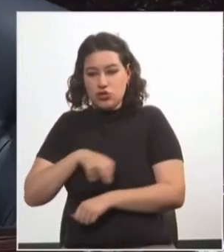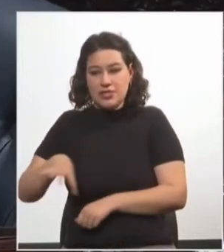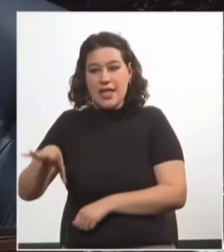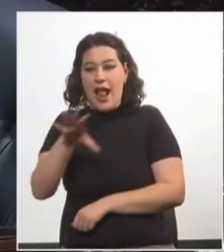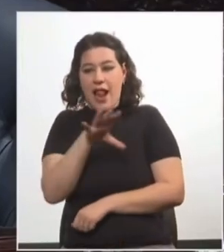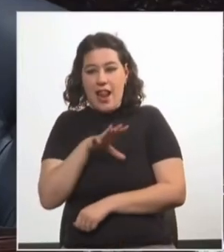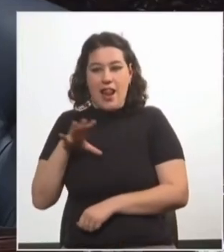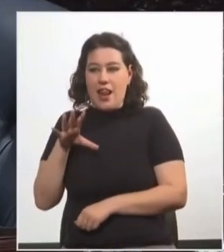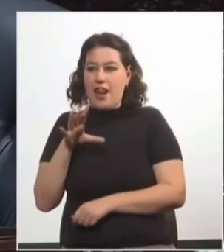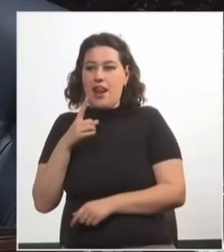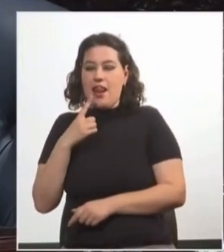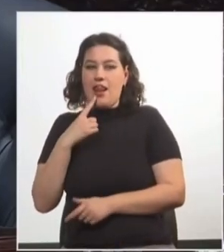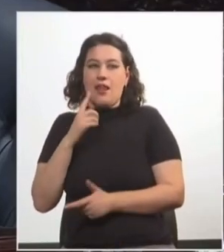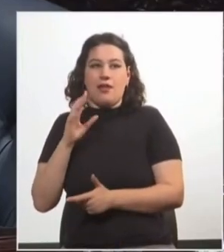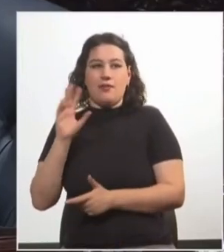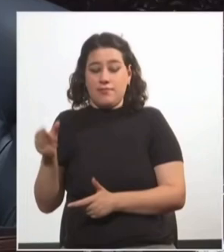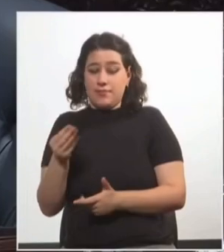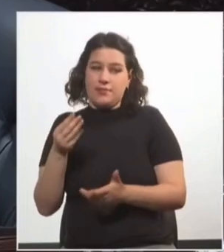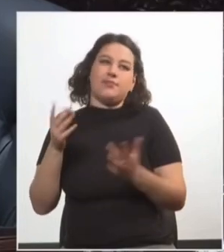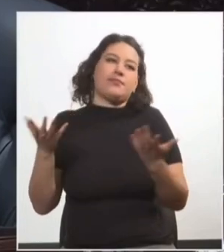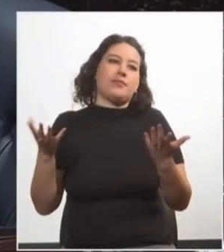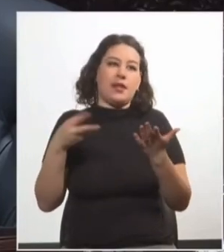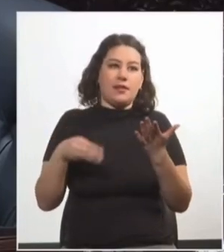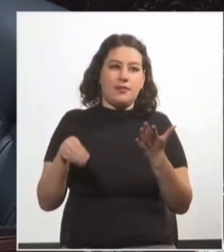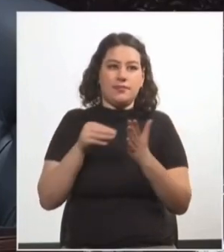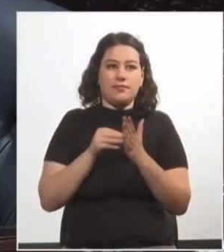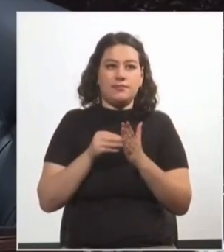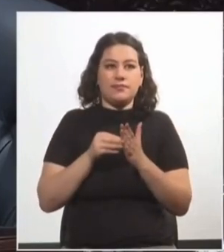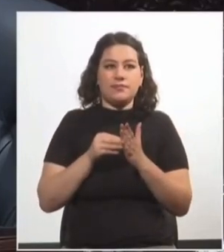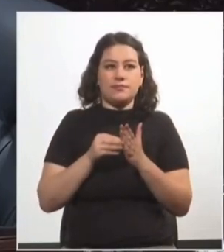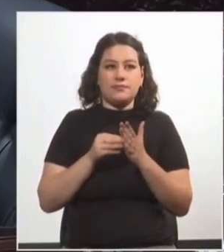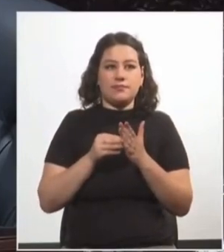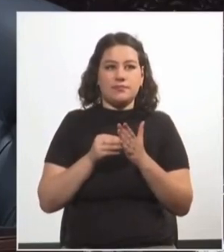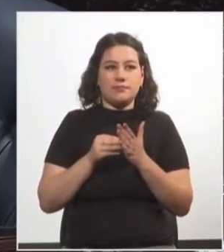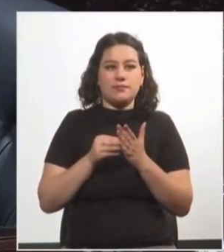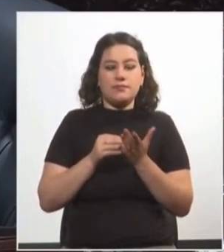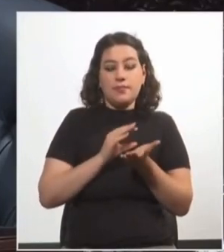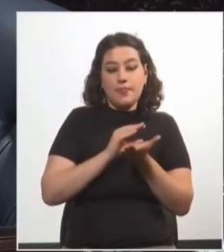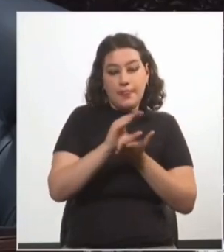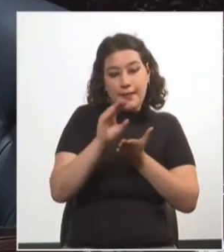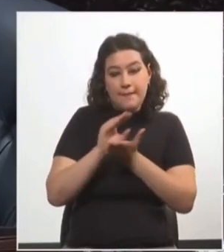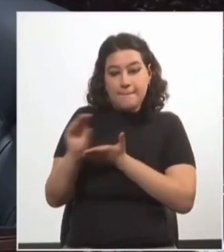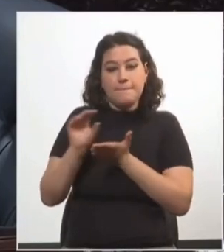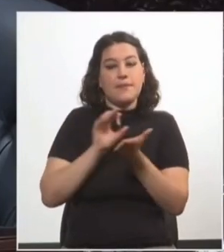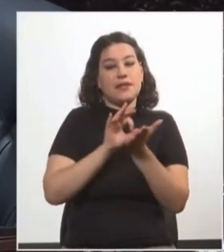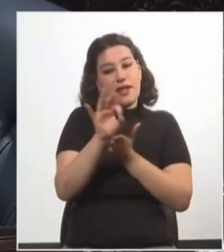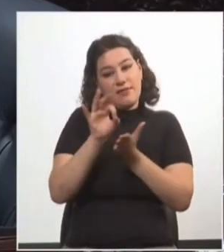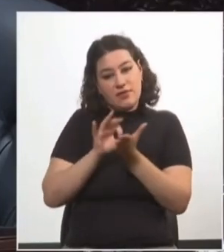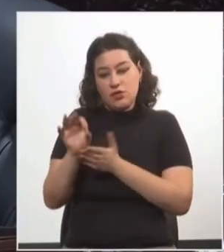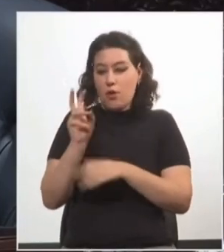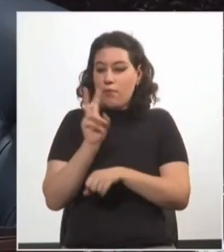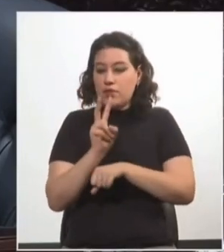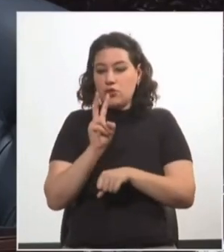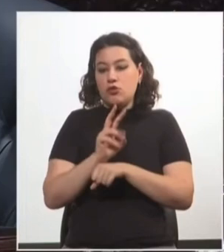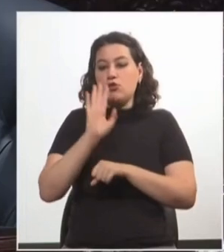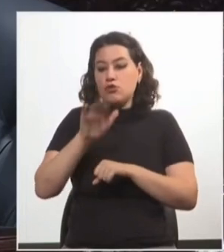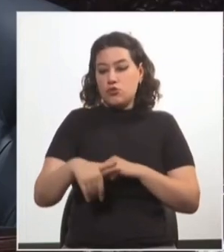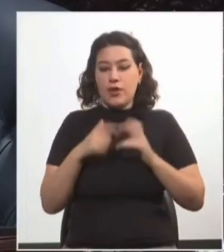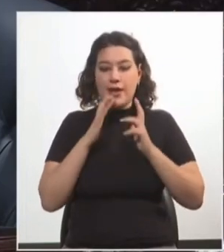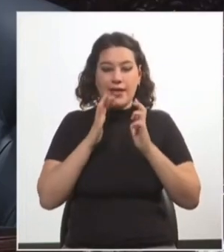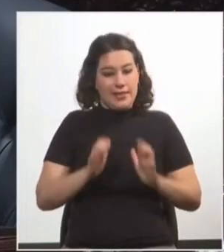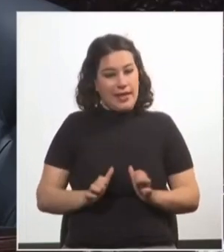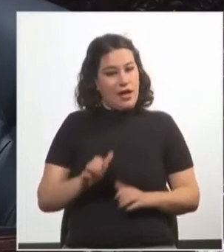deficitario. Es más, las prestaciones y la protección definen la ética de la